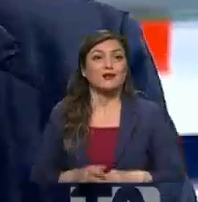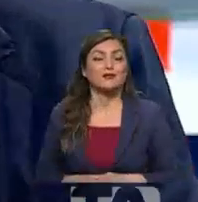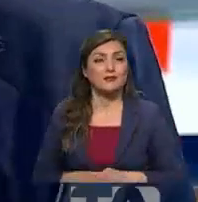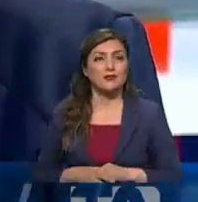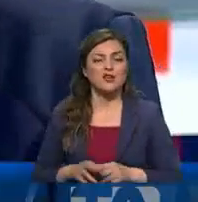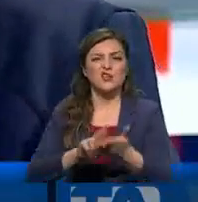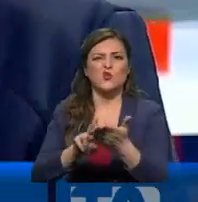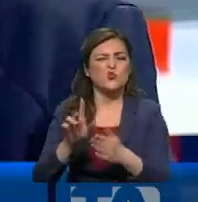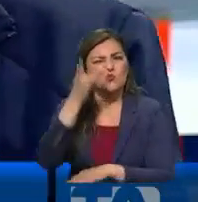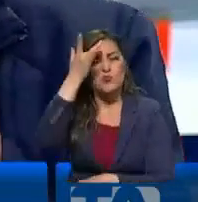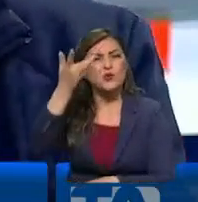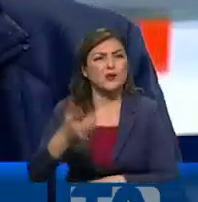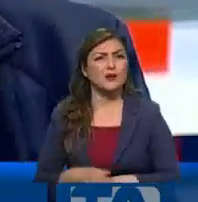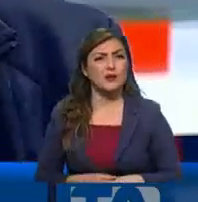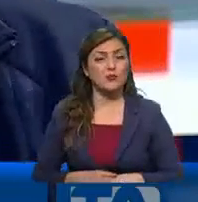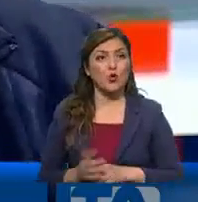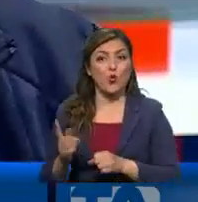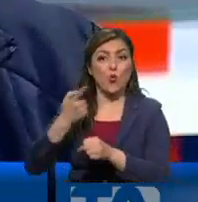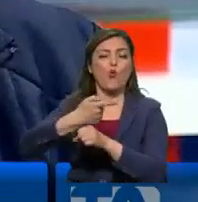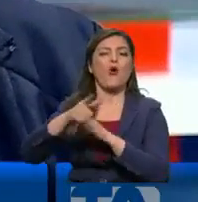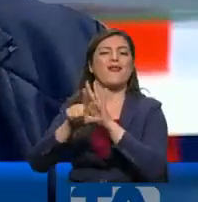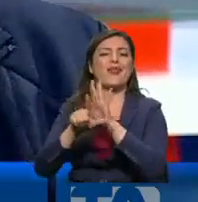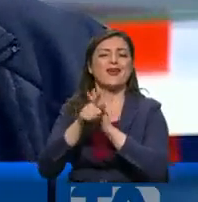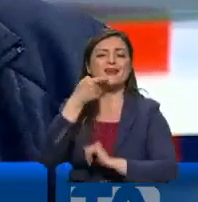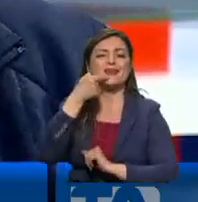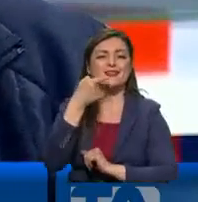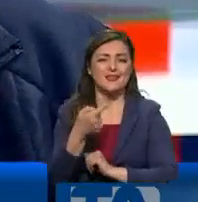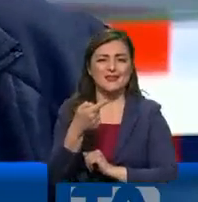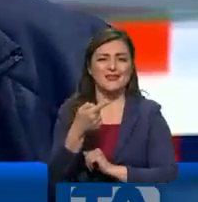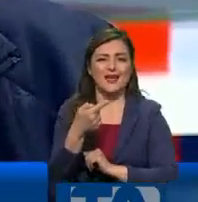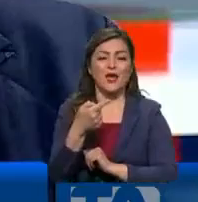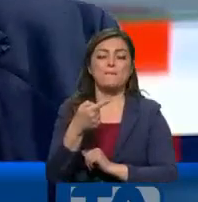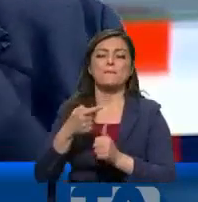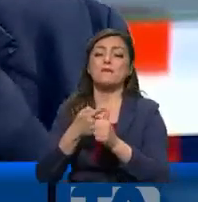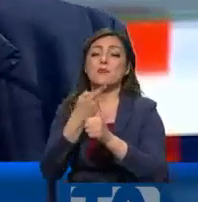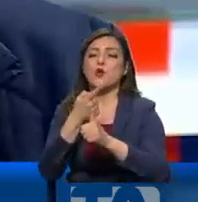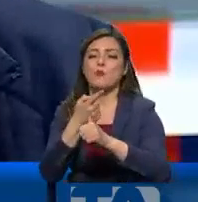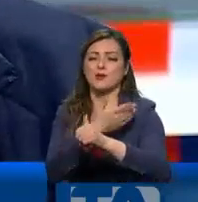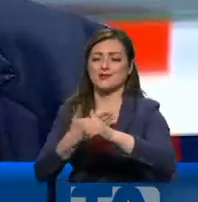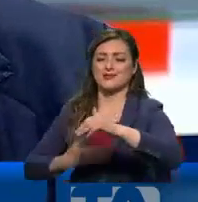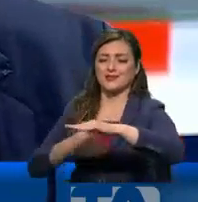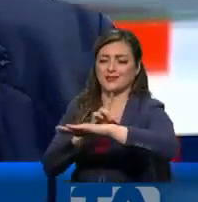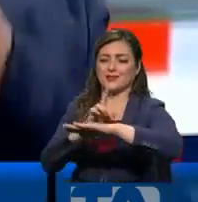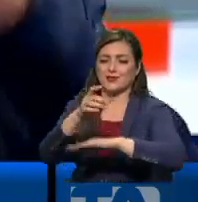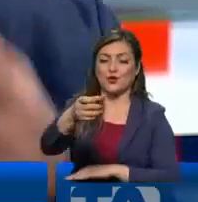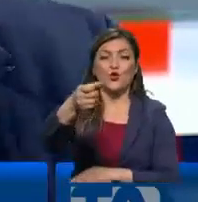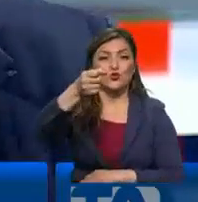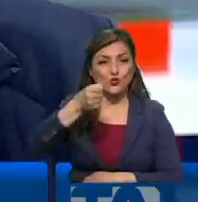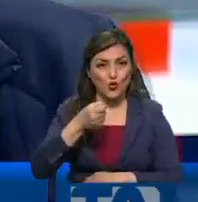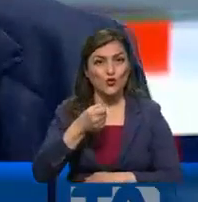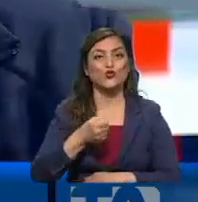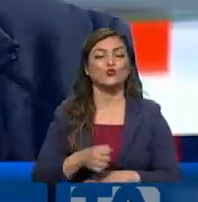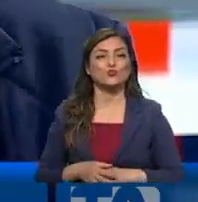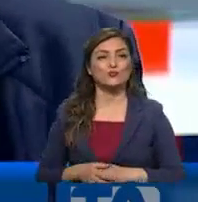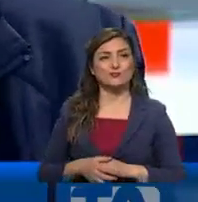no se ha reunido? Porque un decreto ejecutivo tiene que designar al presidente de este